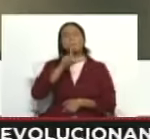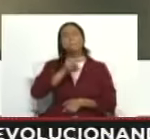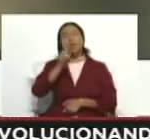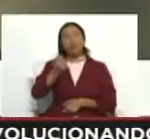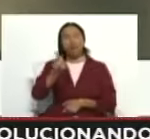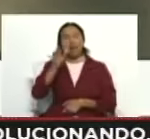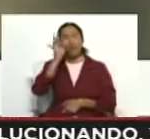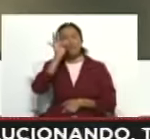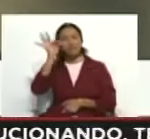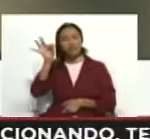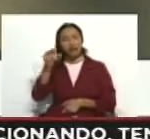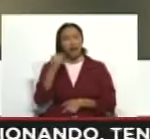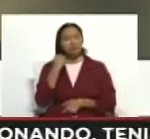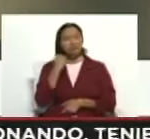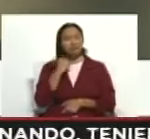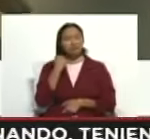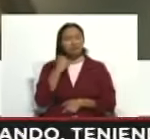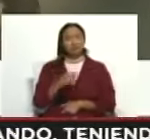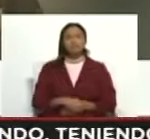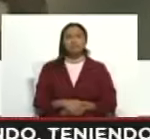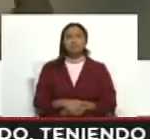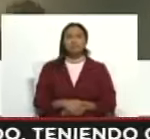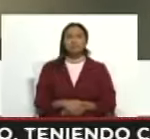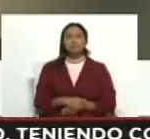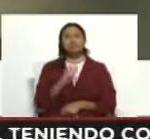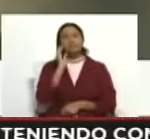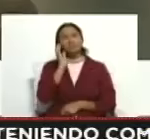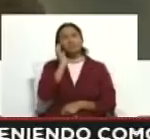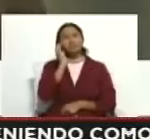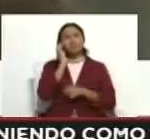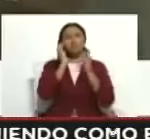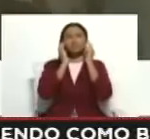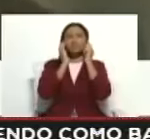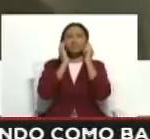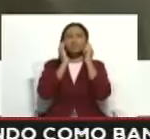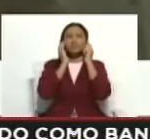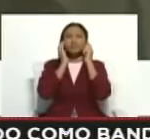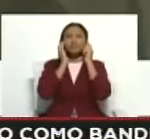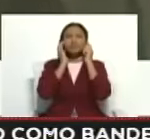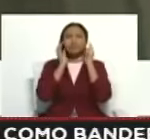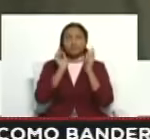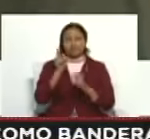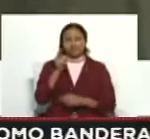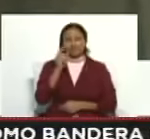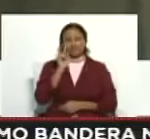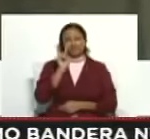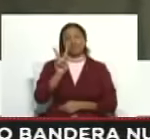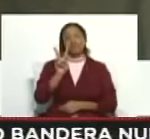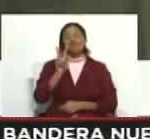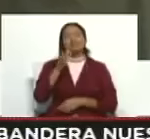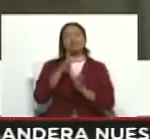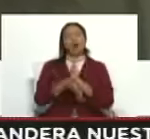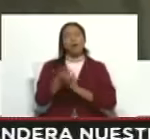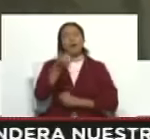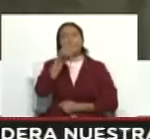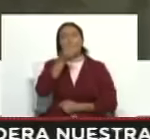fiscal. Sería útil porque en los videos pues se observa y se escuchan